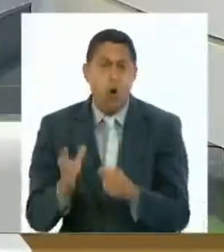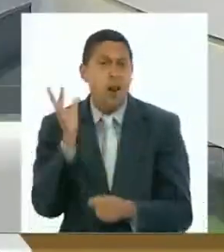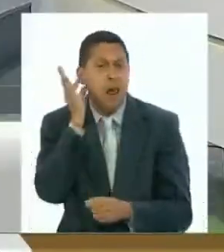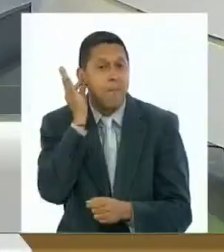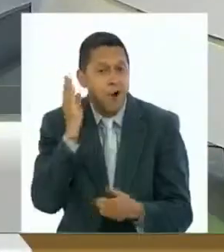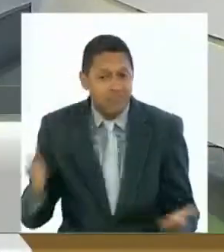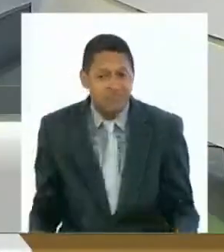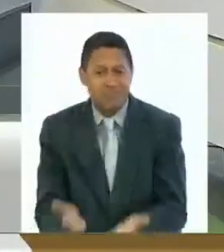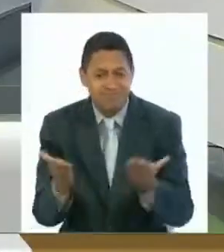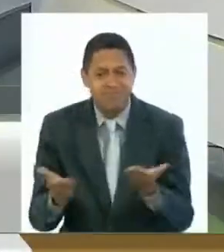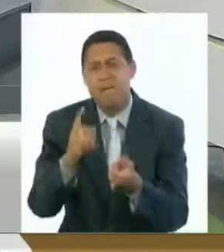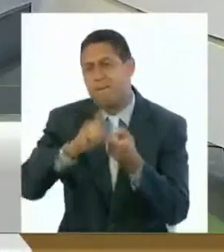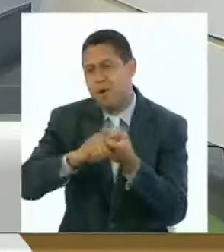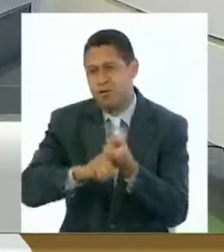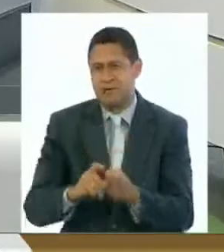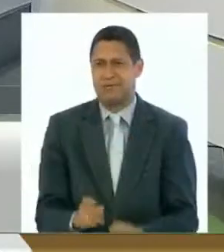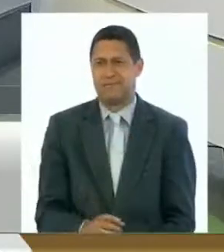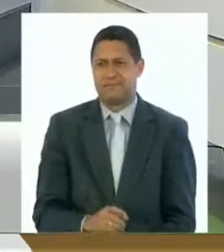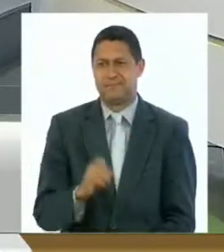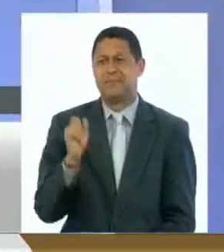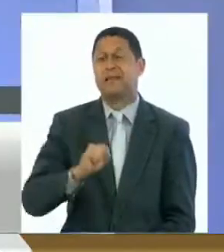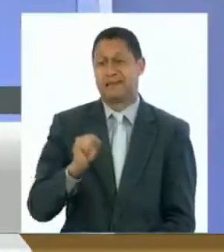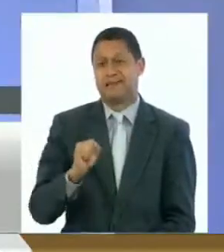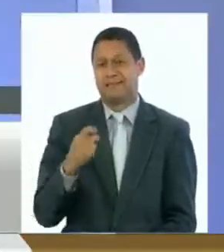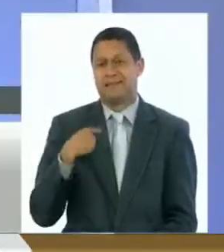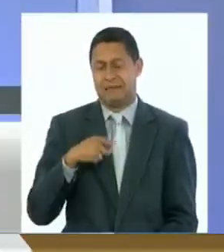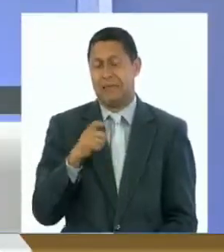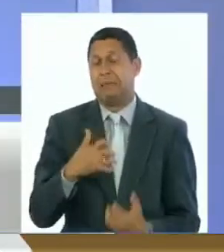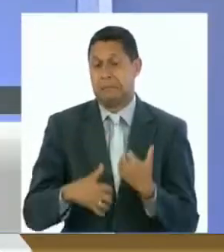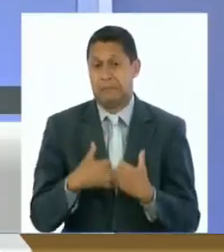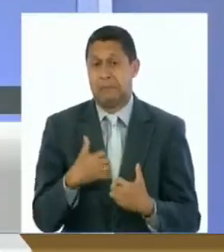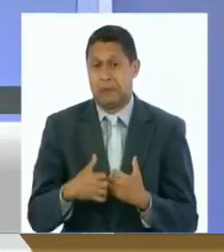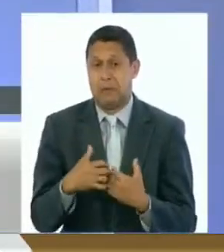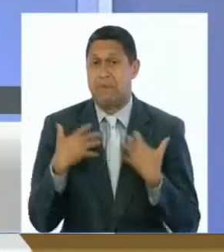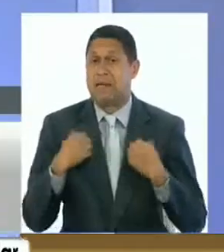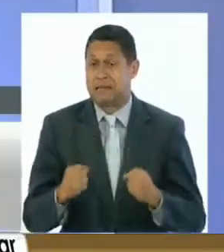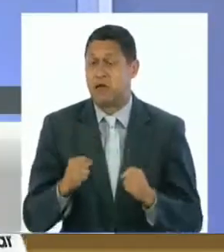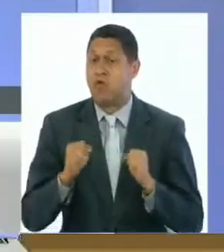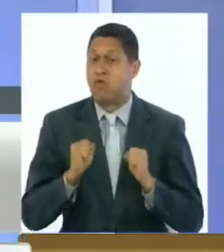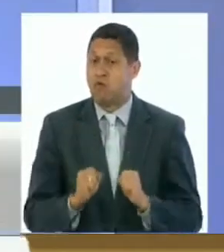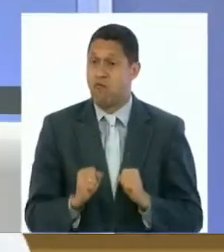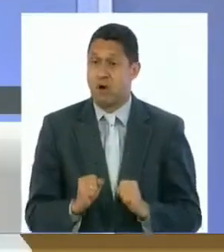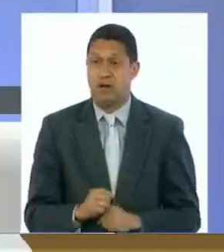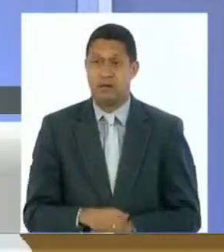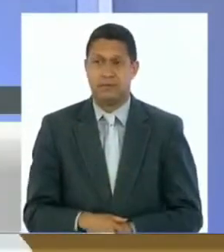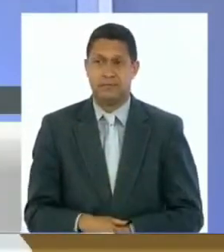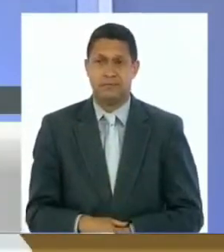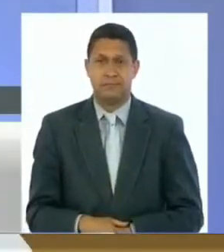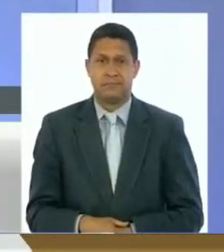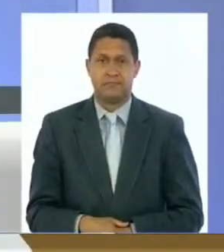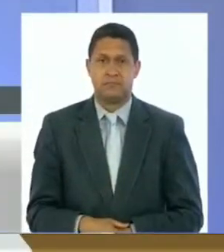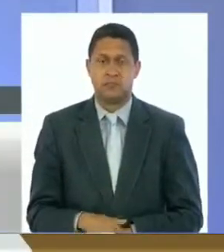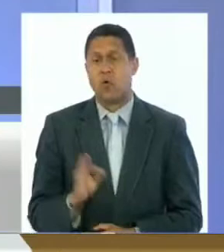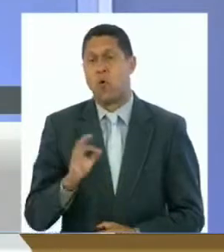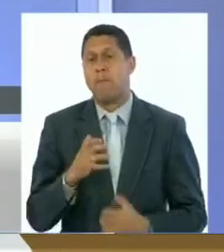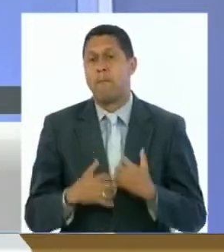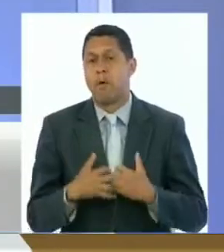esposa. Que no obligó a y también pueden tener ya consecuencias, sí, de salud bastante, sí, complicadas,